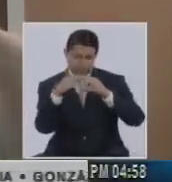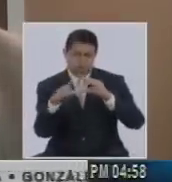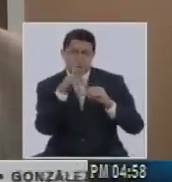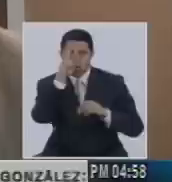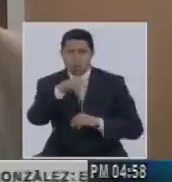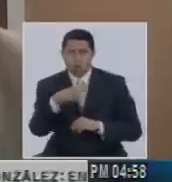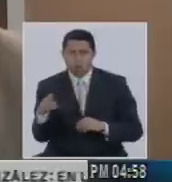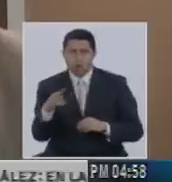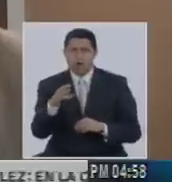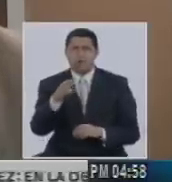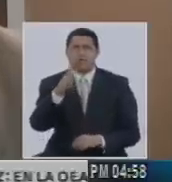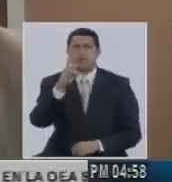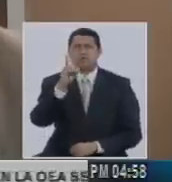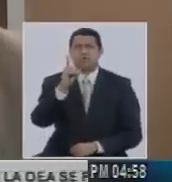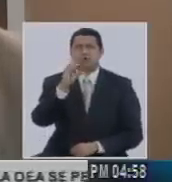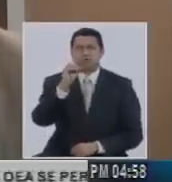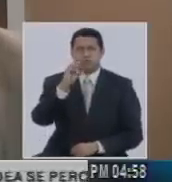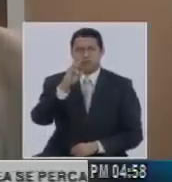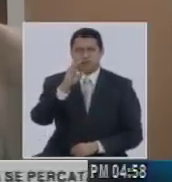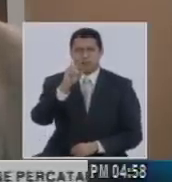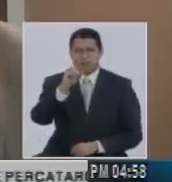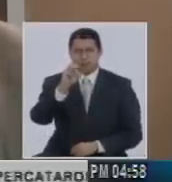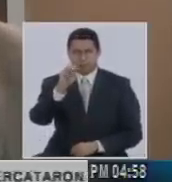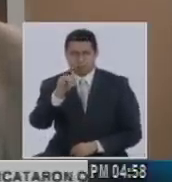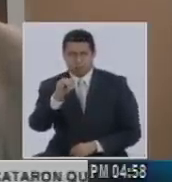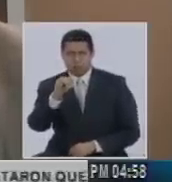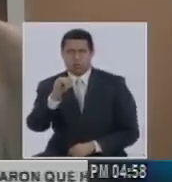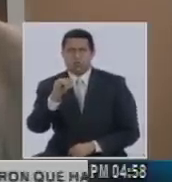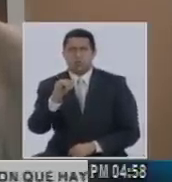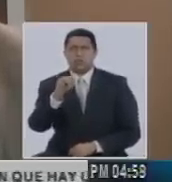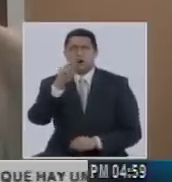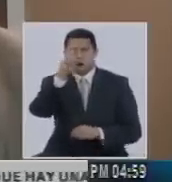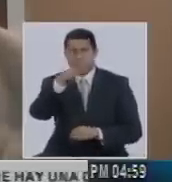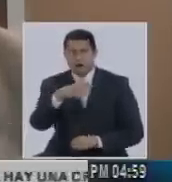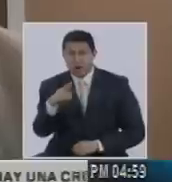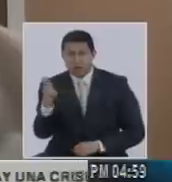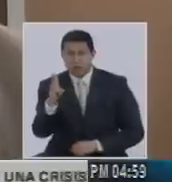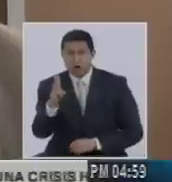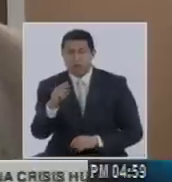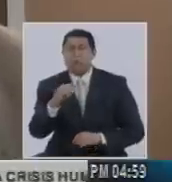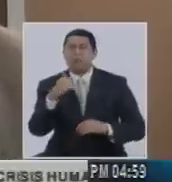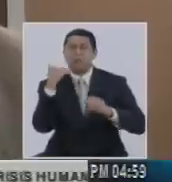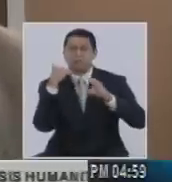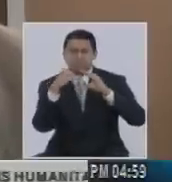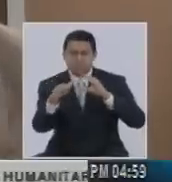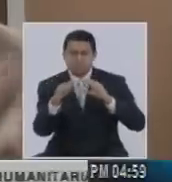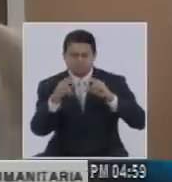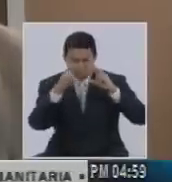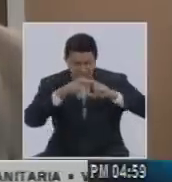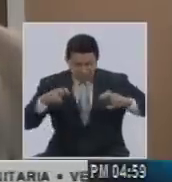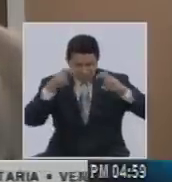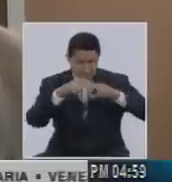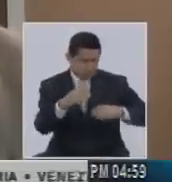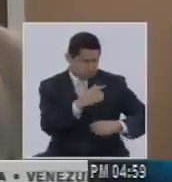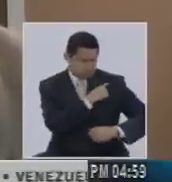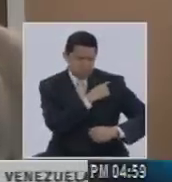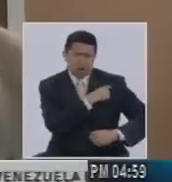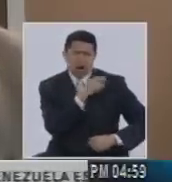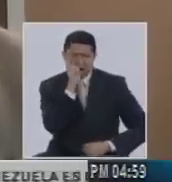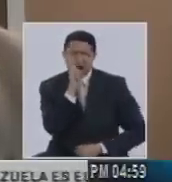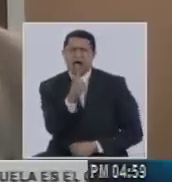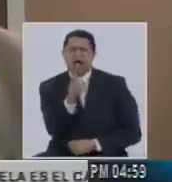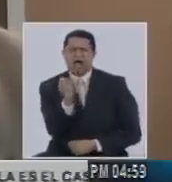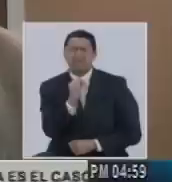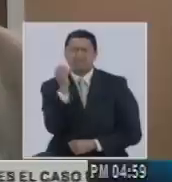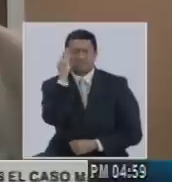página web, que es drbadilla.com, y por la página web directamente me pueden enviar estudios y ahí mismo se